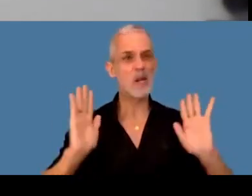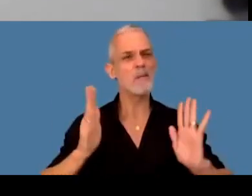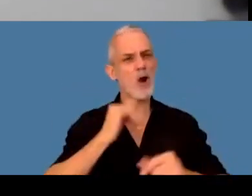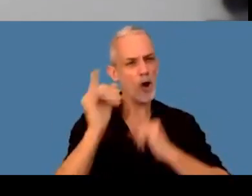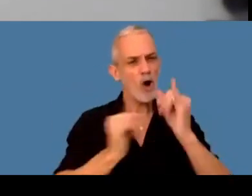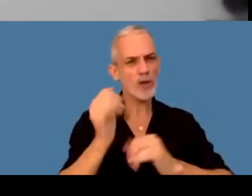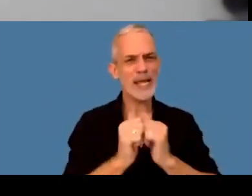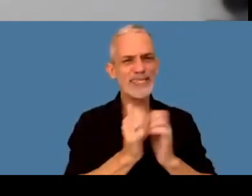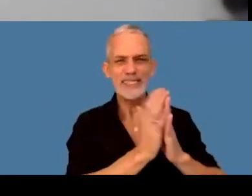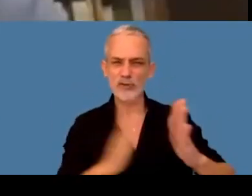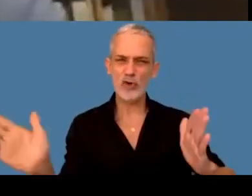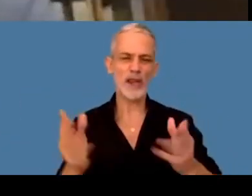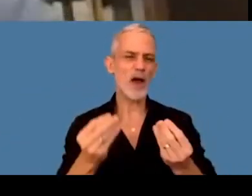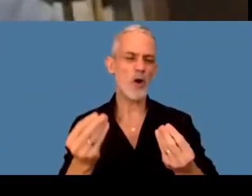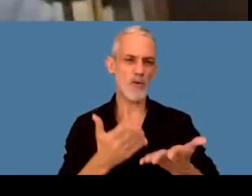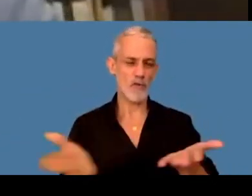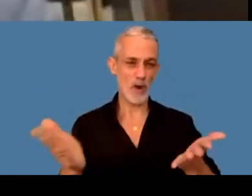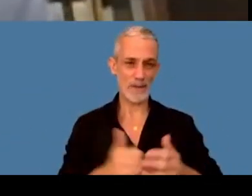la historia como fue. No sé si es